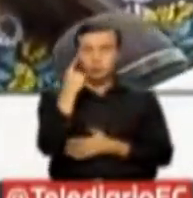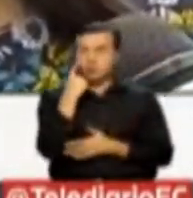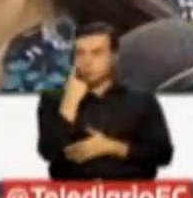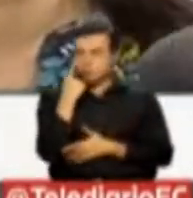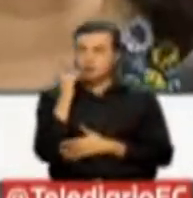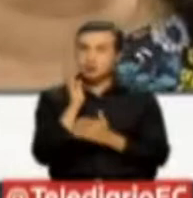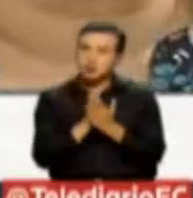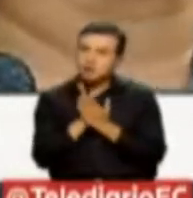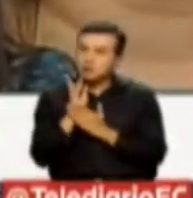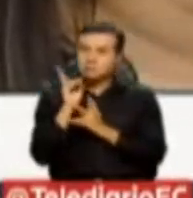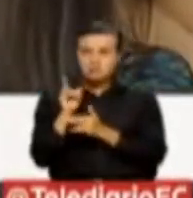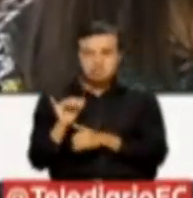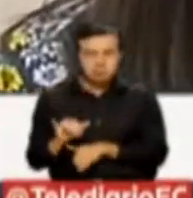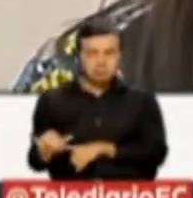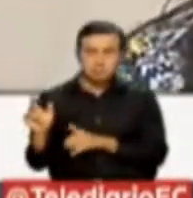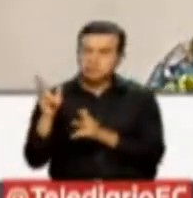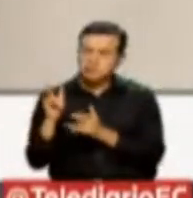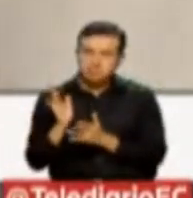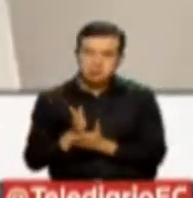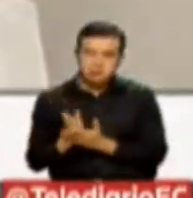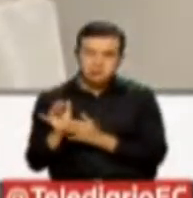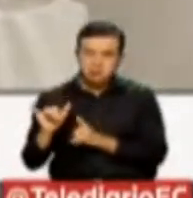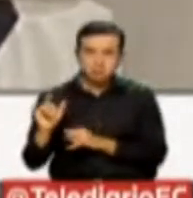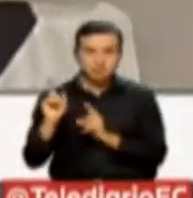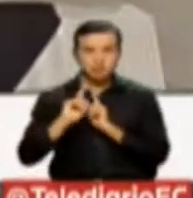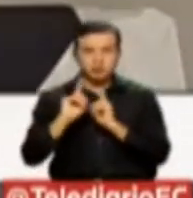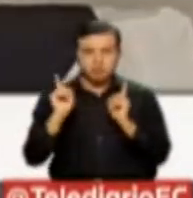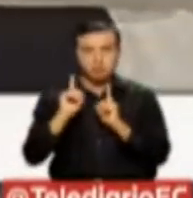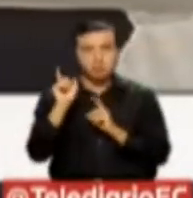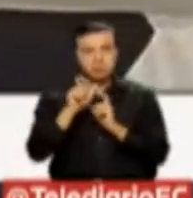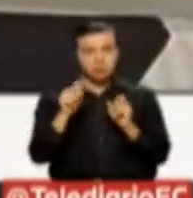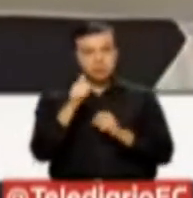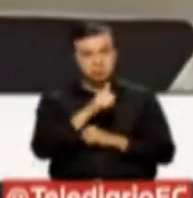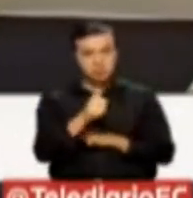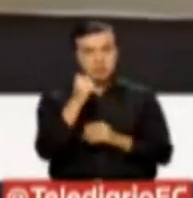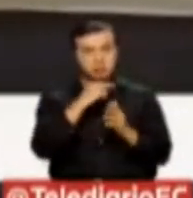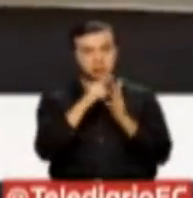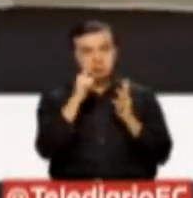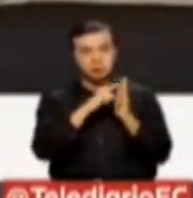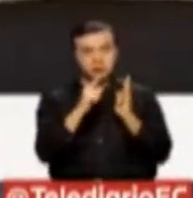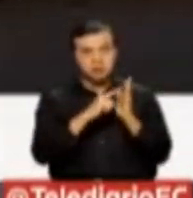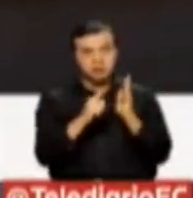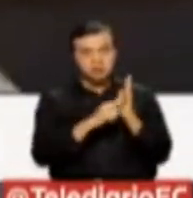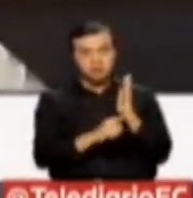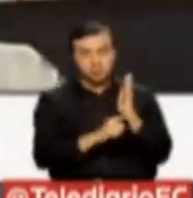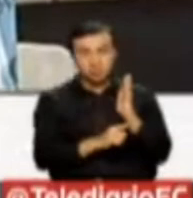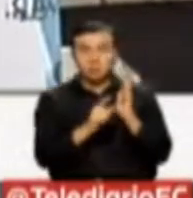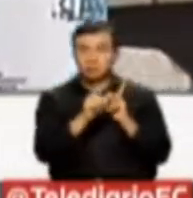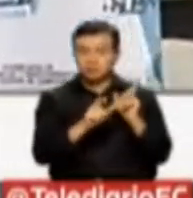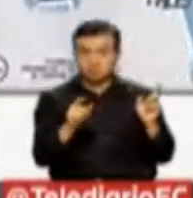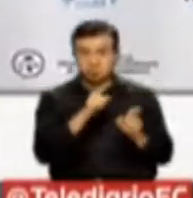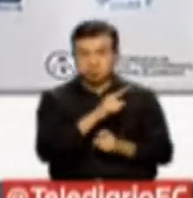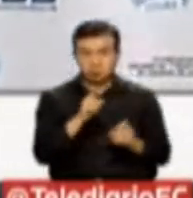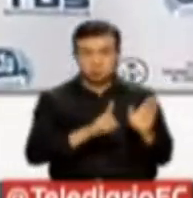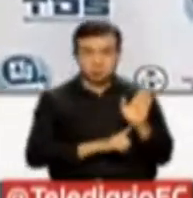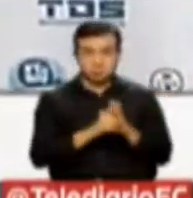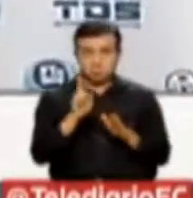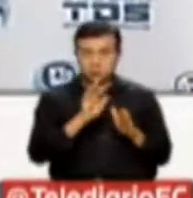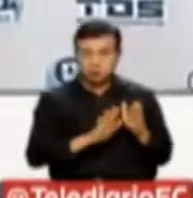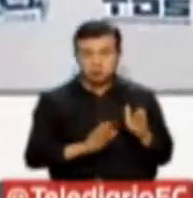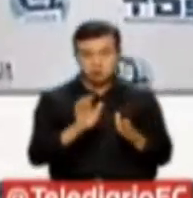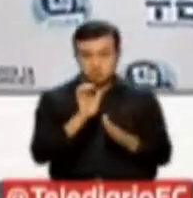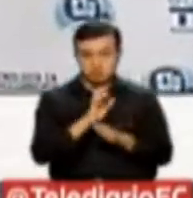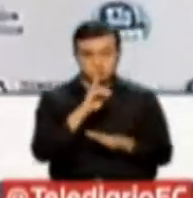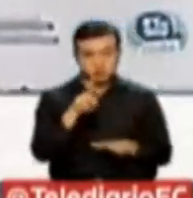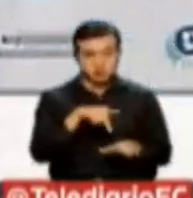en las carreras de siempre, no en las tradicionales, sino que realmente puedan conocer otras opciones que son una gran oportunidad para el desarrollo del país y para el